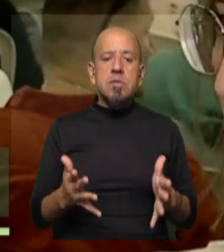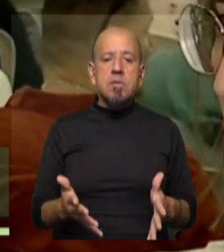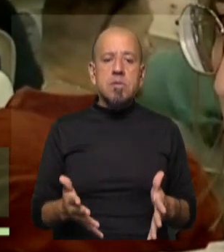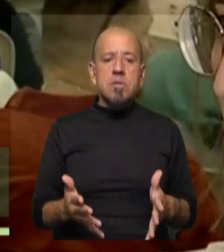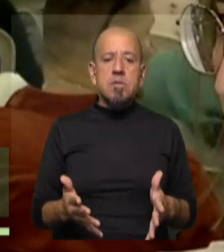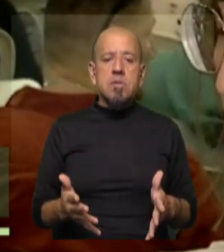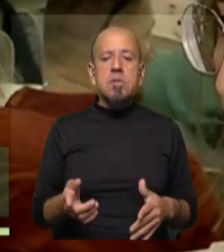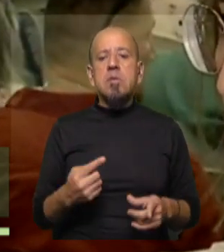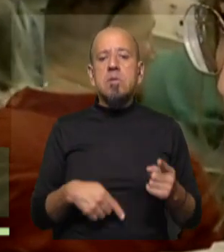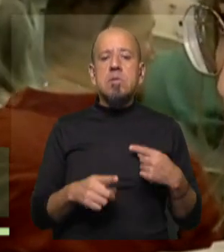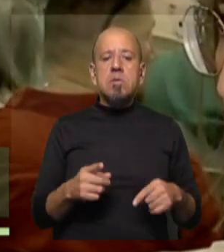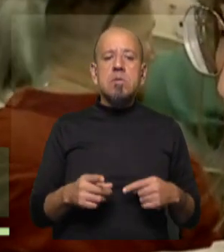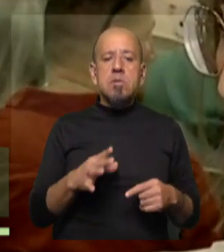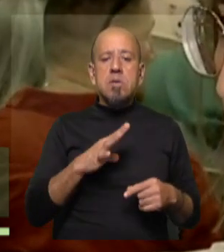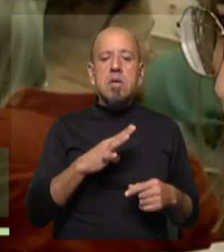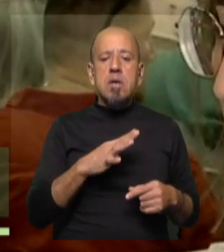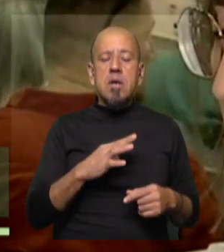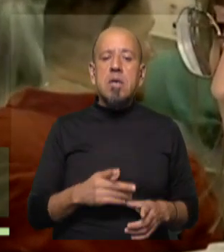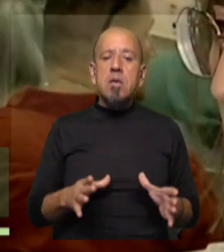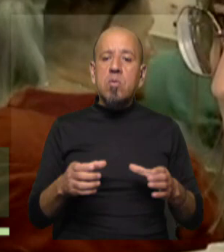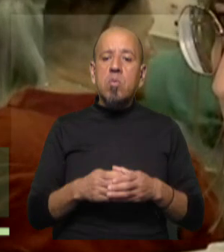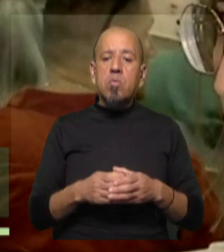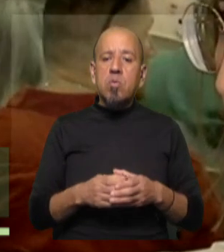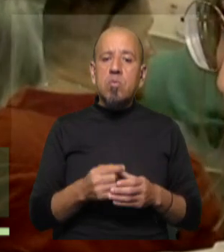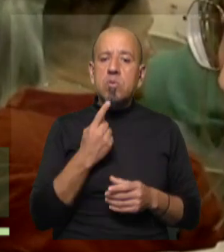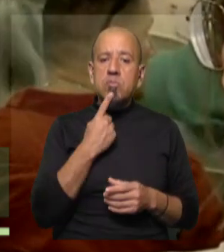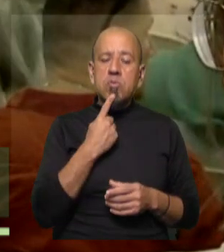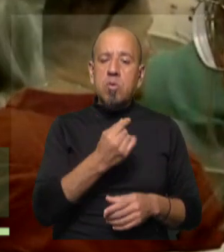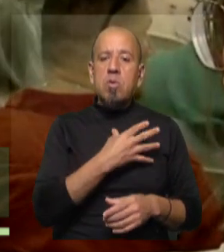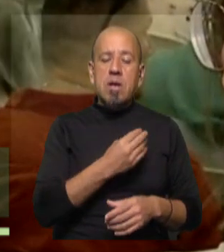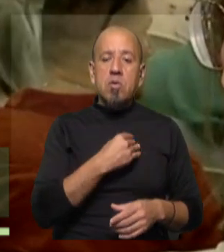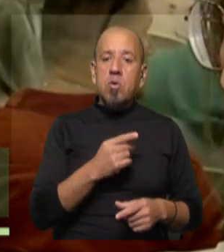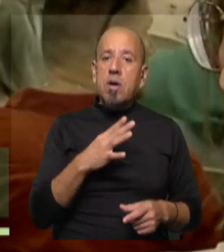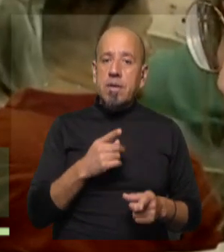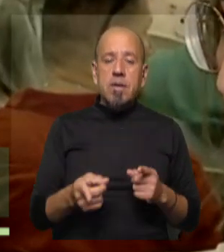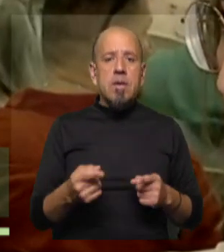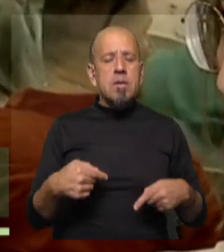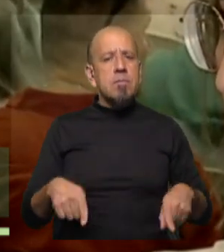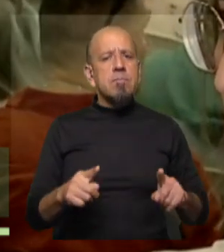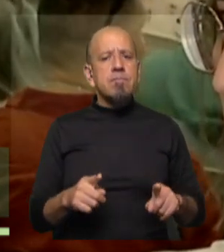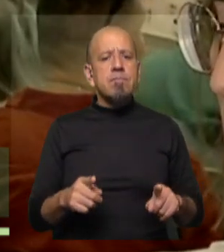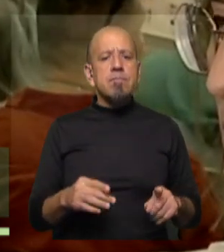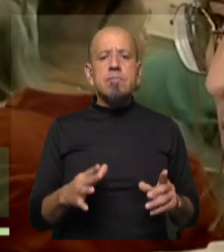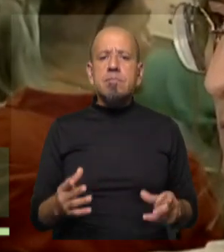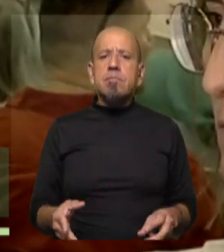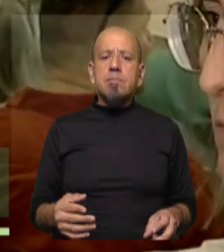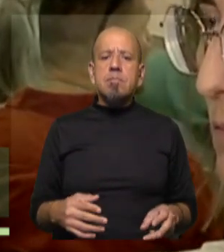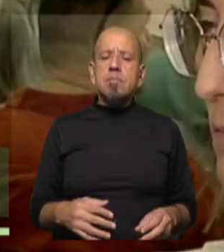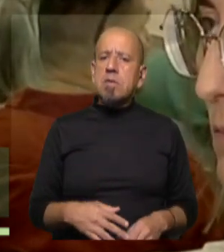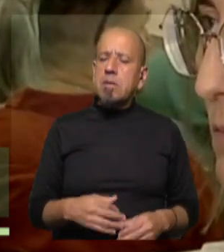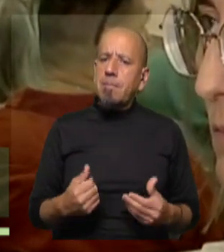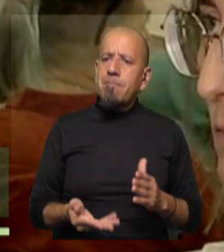algo pasa. Hay en la base del partido la necesidad del pluralismo, de la